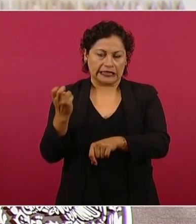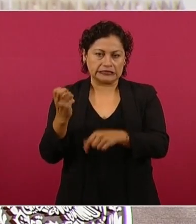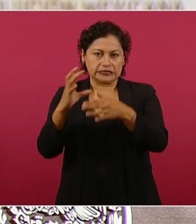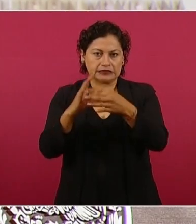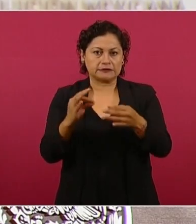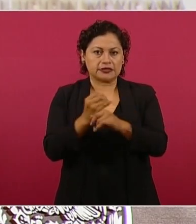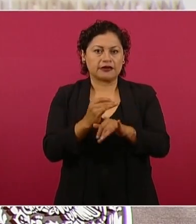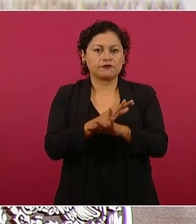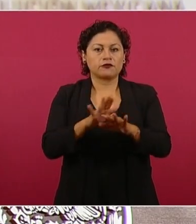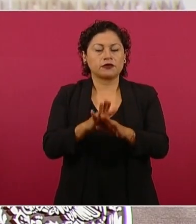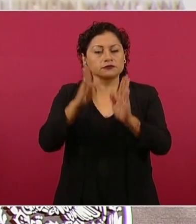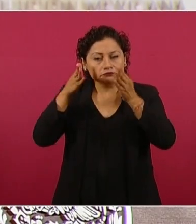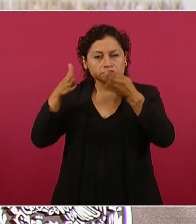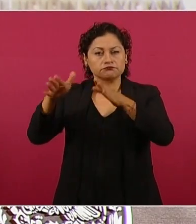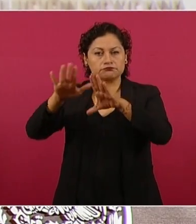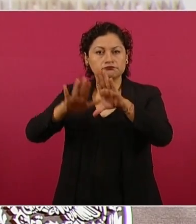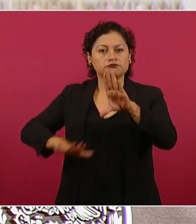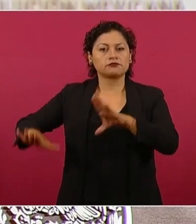de cómo